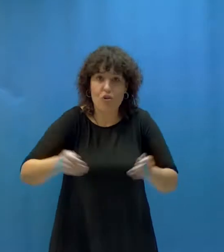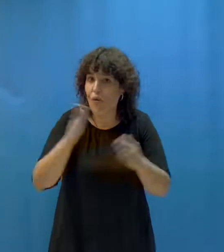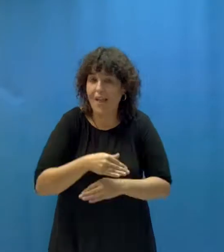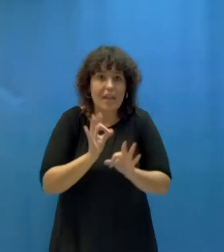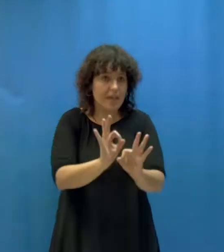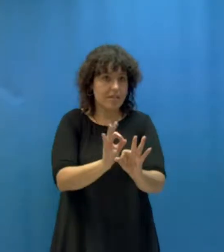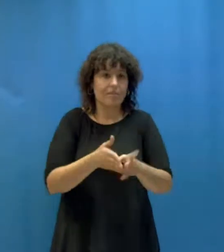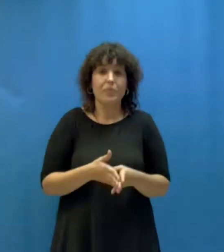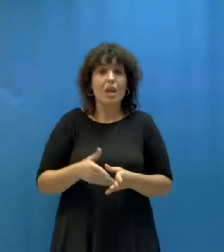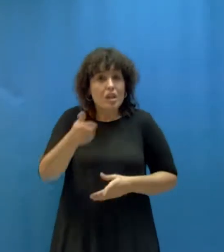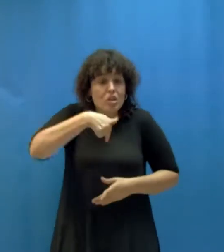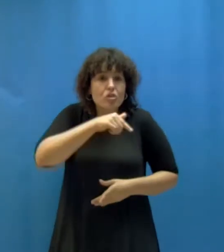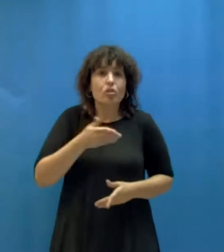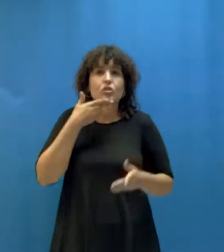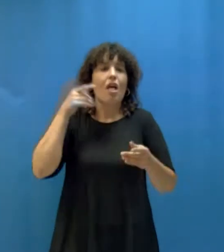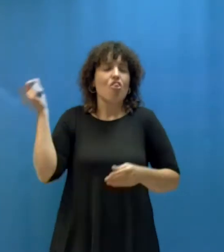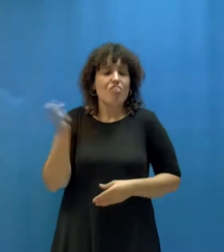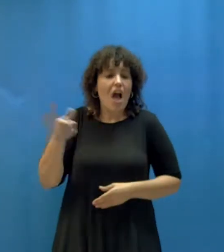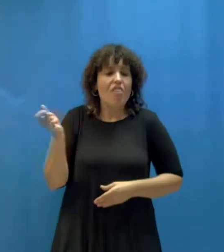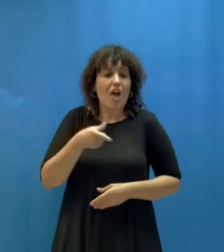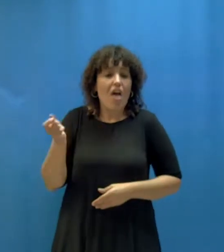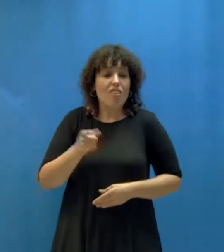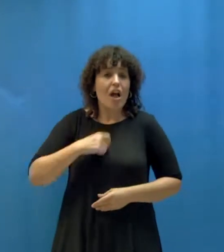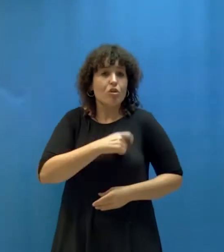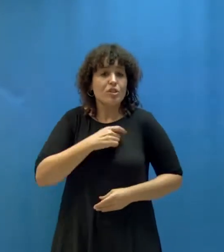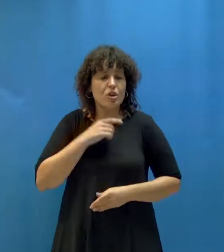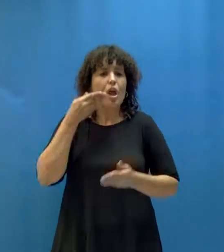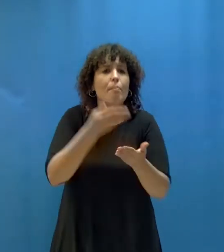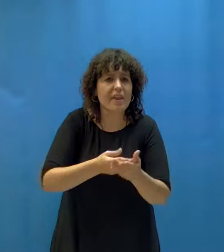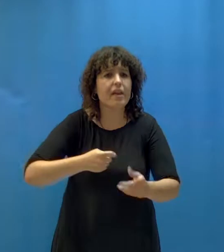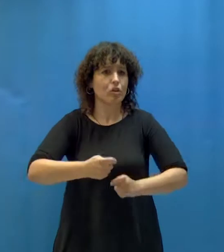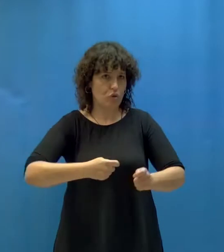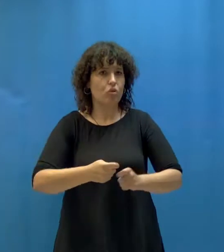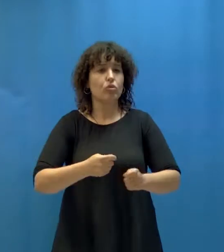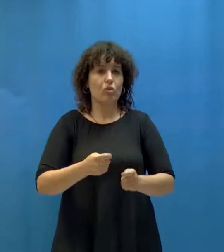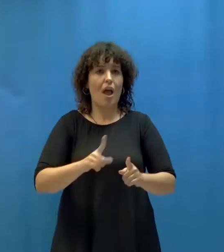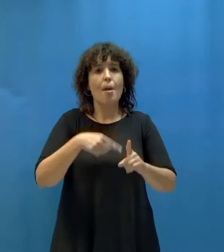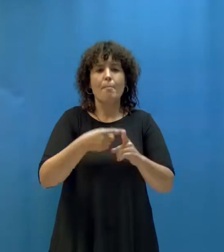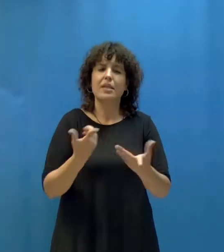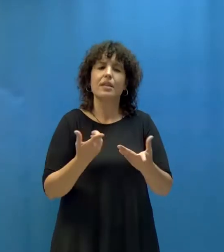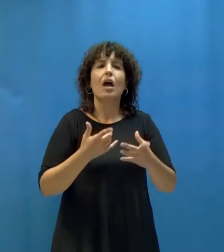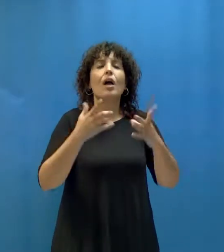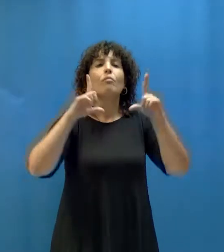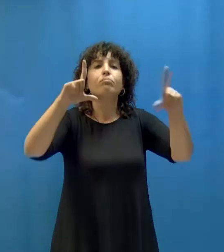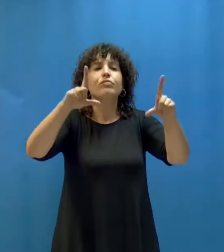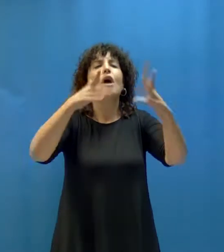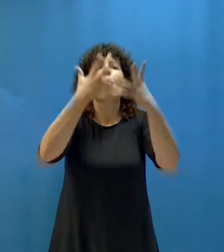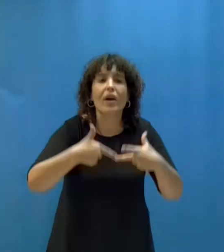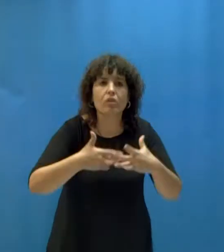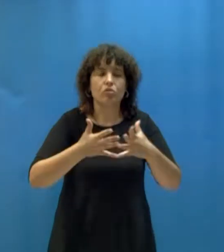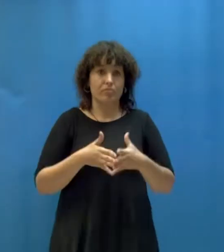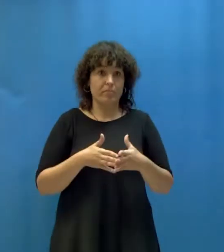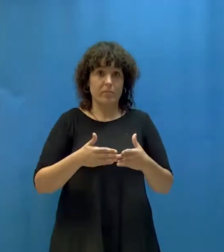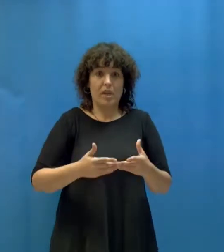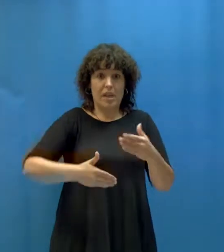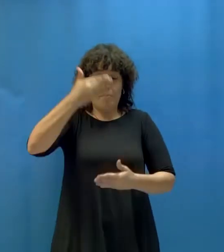Desde Ciudadanos hemos reclamado en numerosas comisiones que se regule, incluso que se crease un censo de vados. Así lo ha recogido la prensa en estos últimos